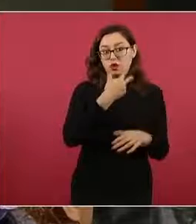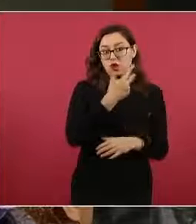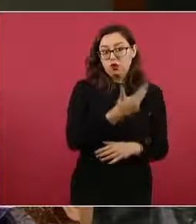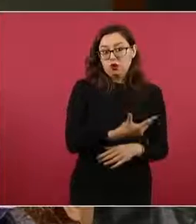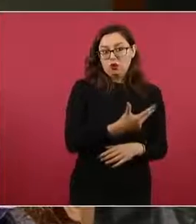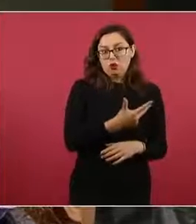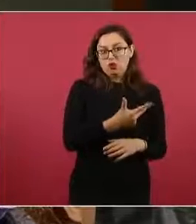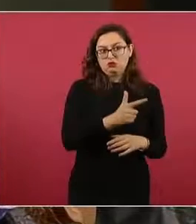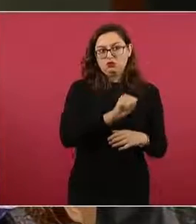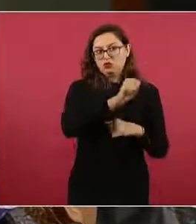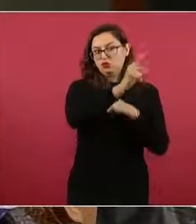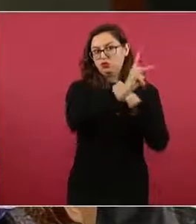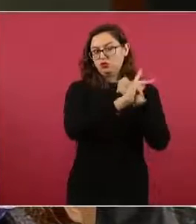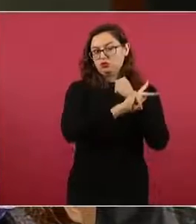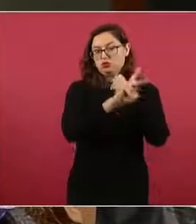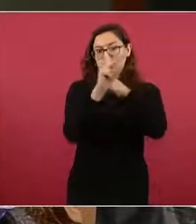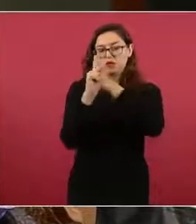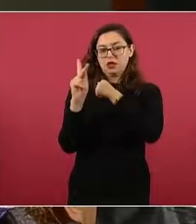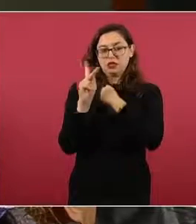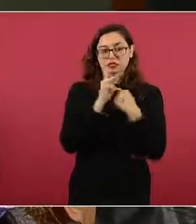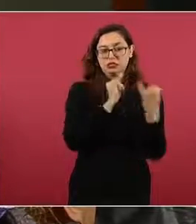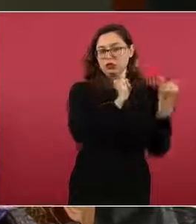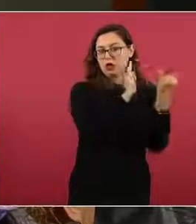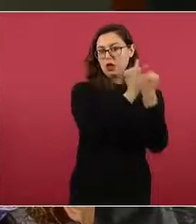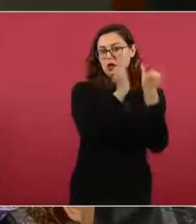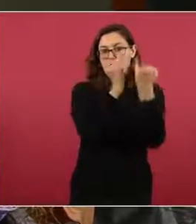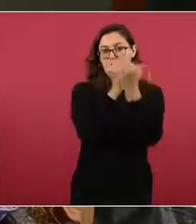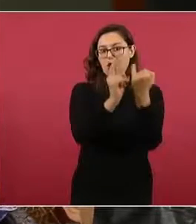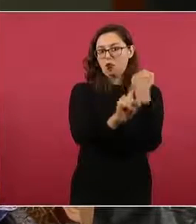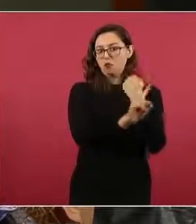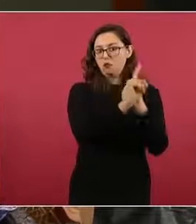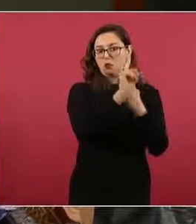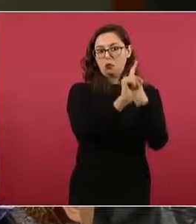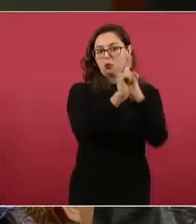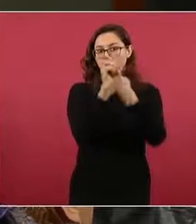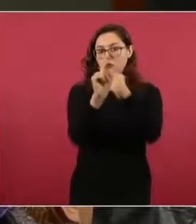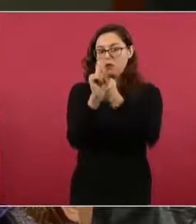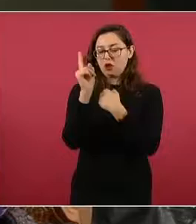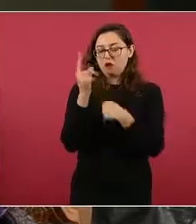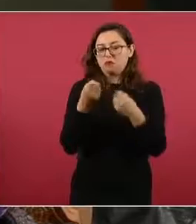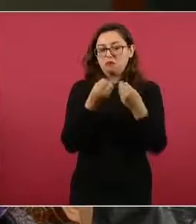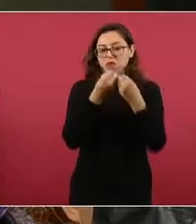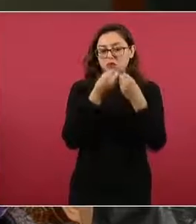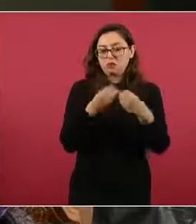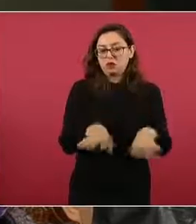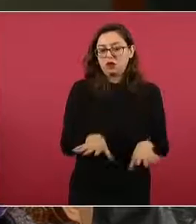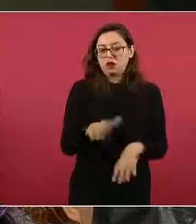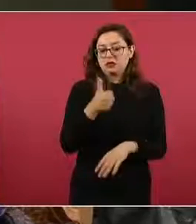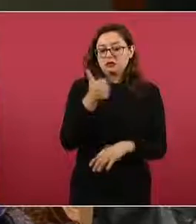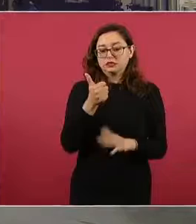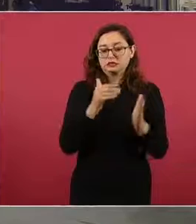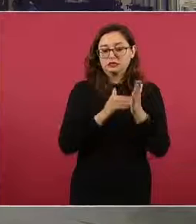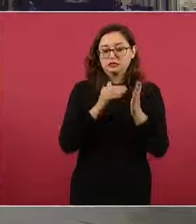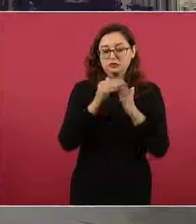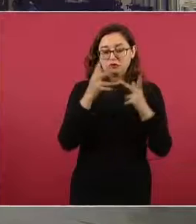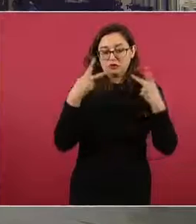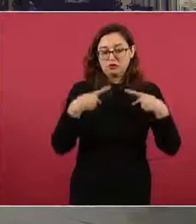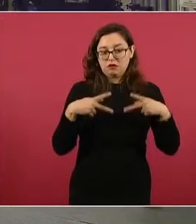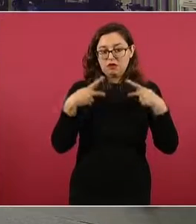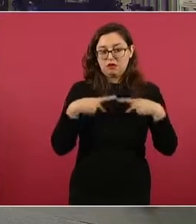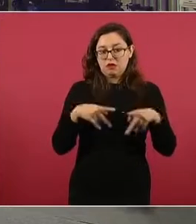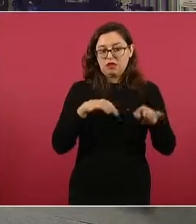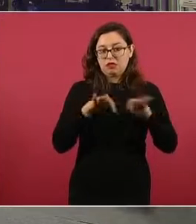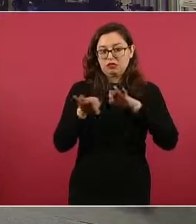muchos lados del mundo. Se tiene proyectado que se perdieron 6 millones de empleos